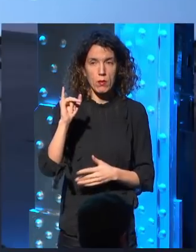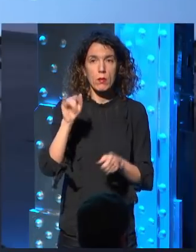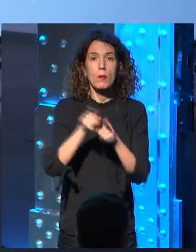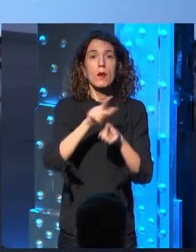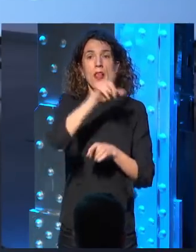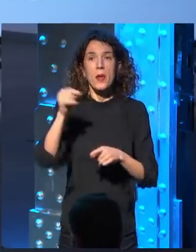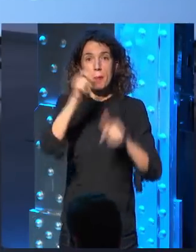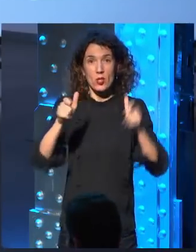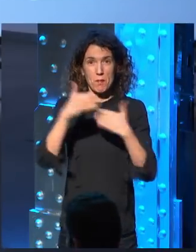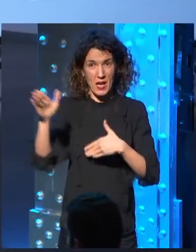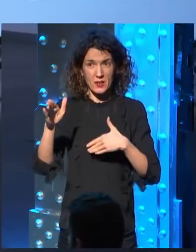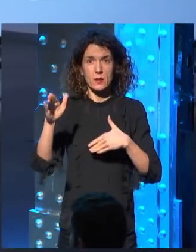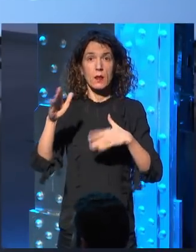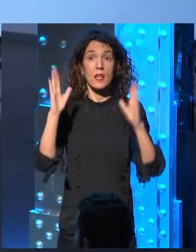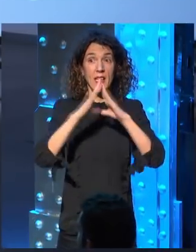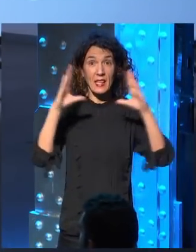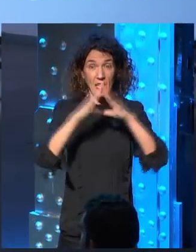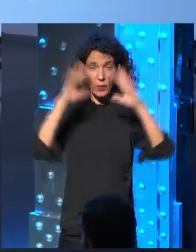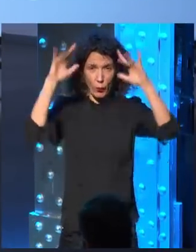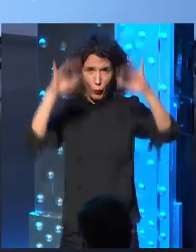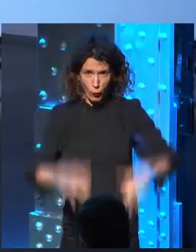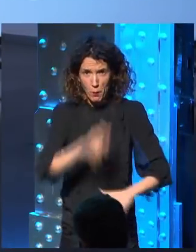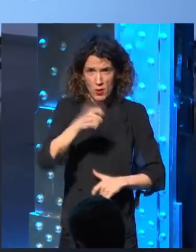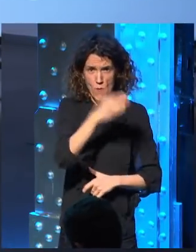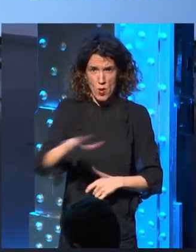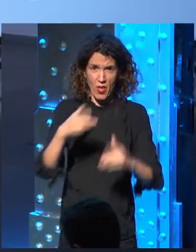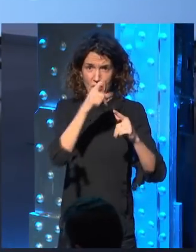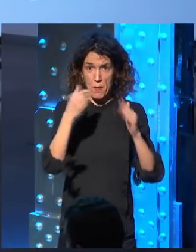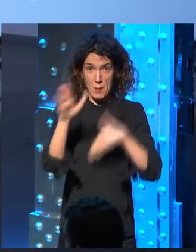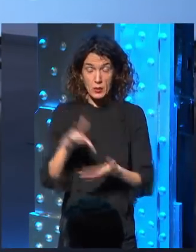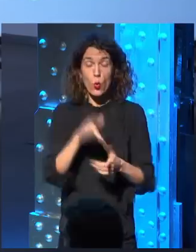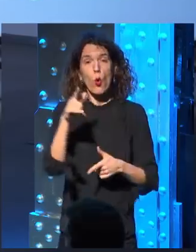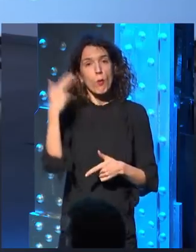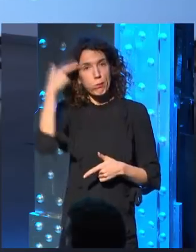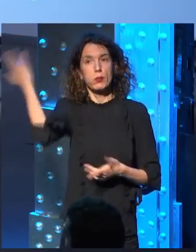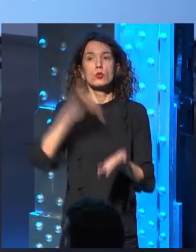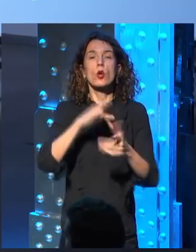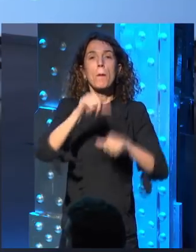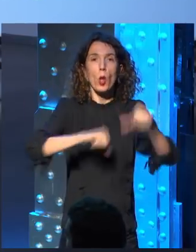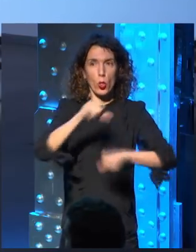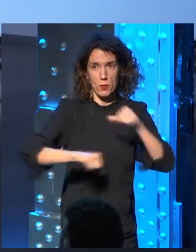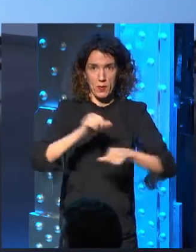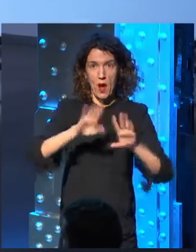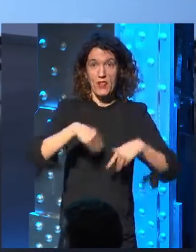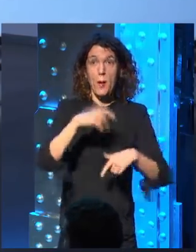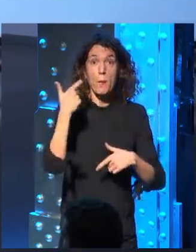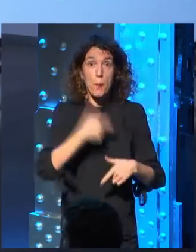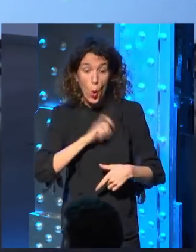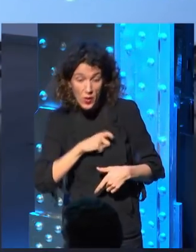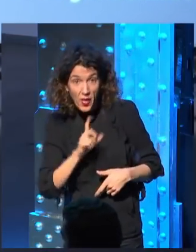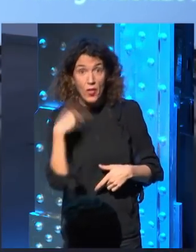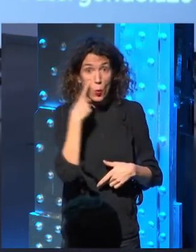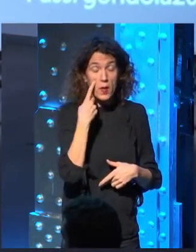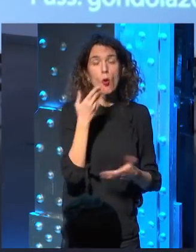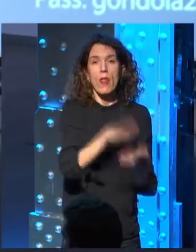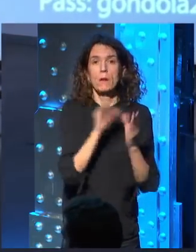centenar de fallecidos al derrumbarse una iglesia nigeriana. Un hombre se suicida con productos químicos intoxicando a los policías que